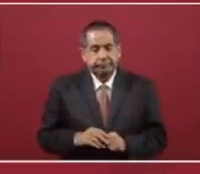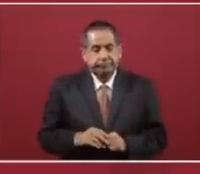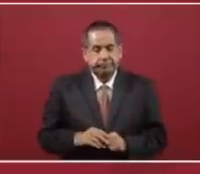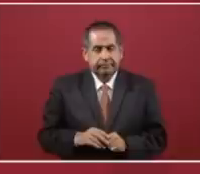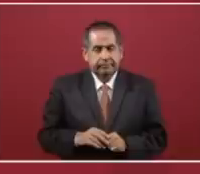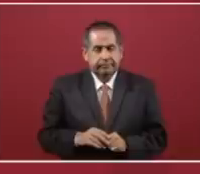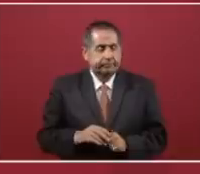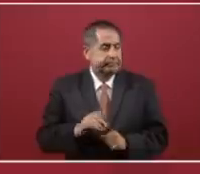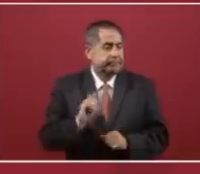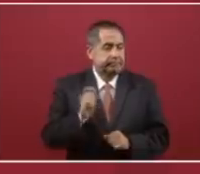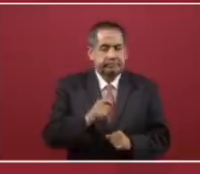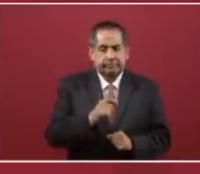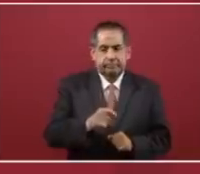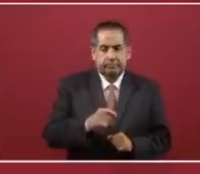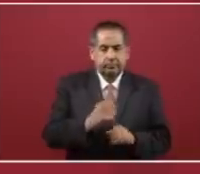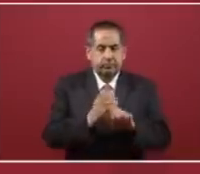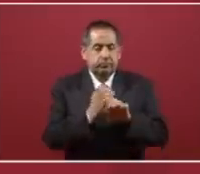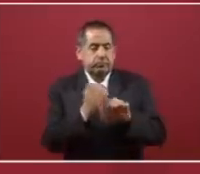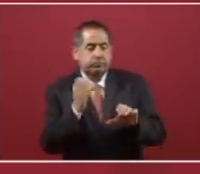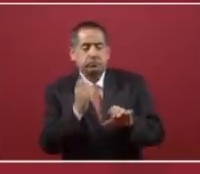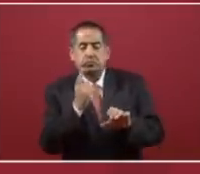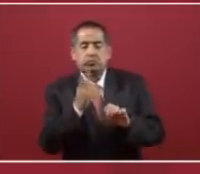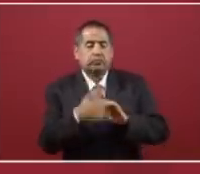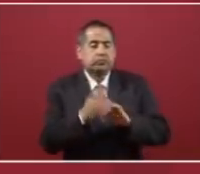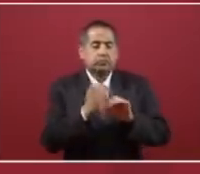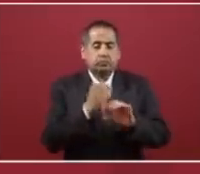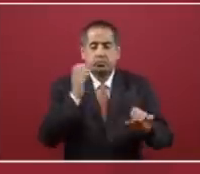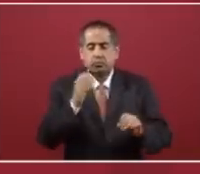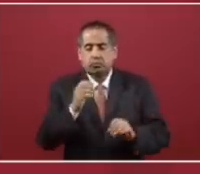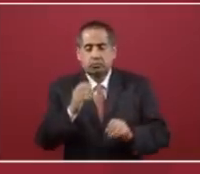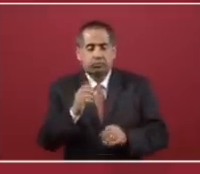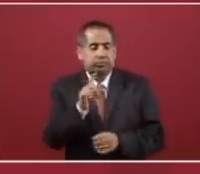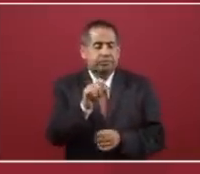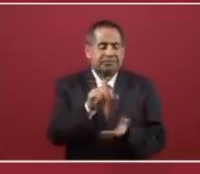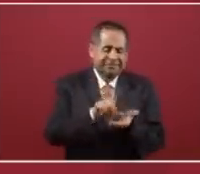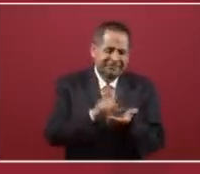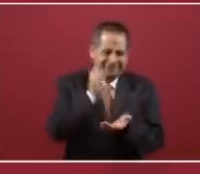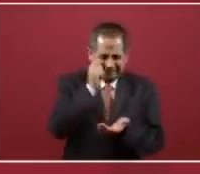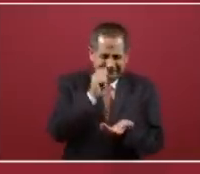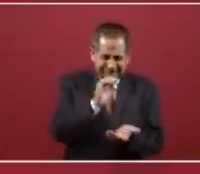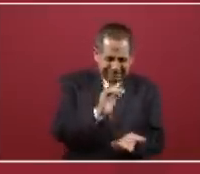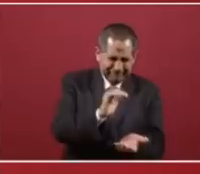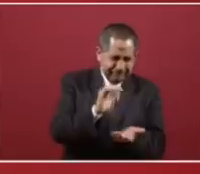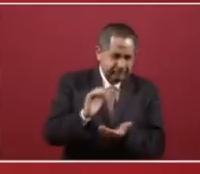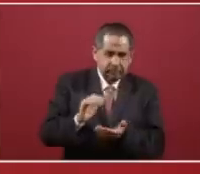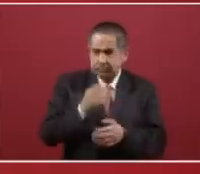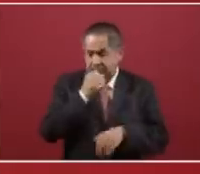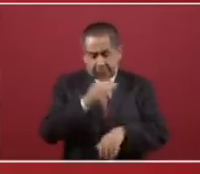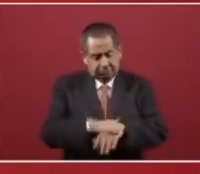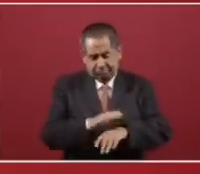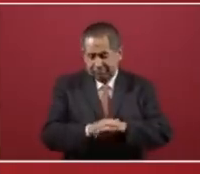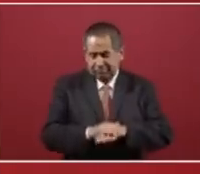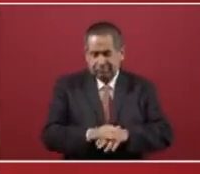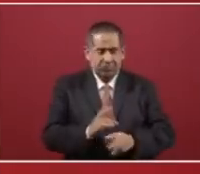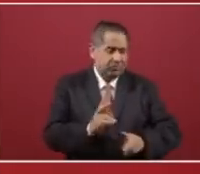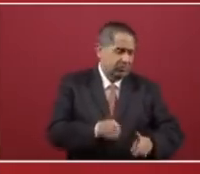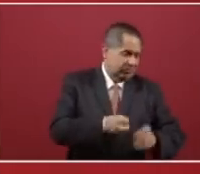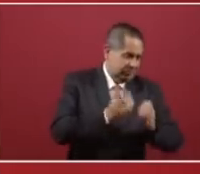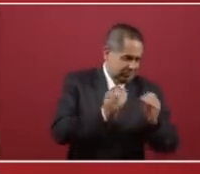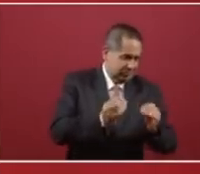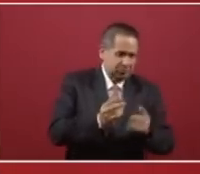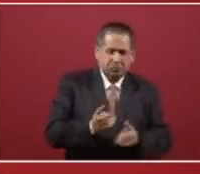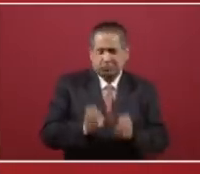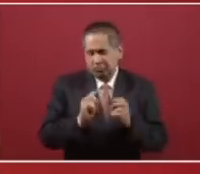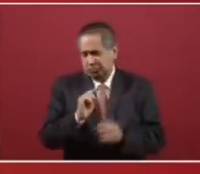o sea una pipa o 20 litros que eso es lo que quiero también este